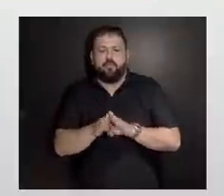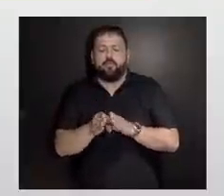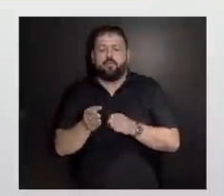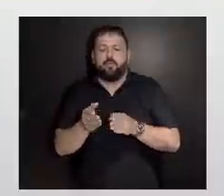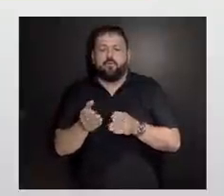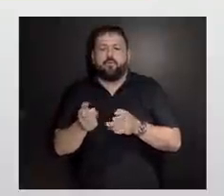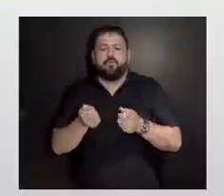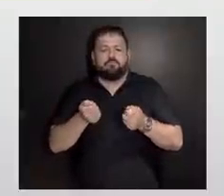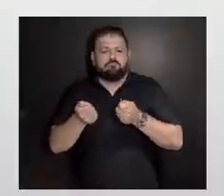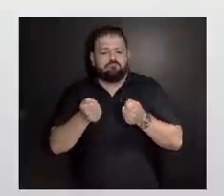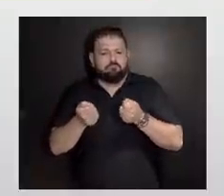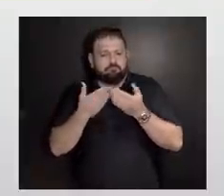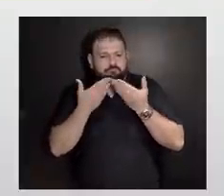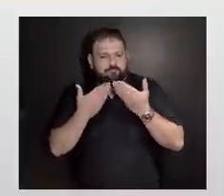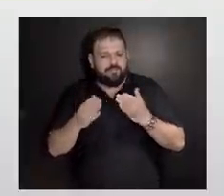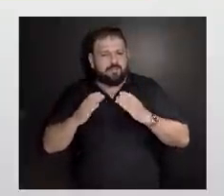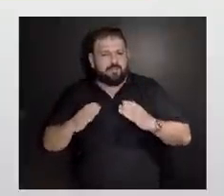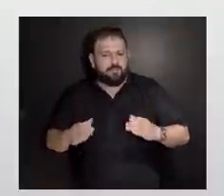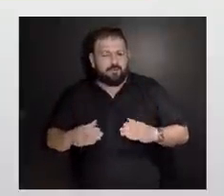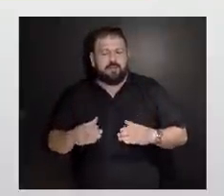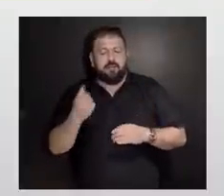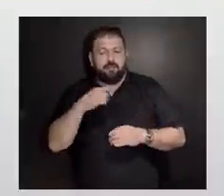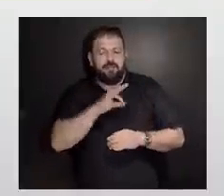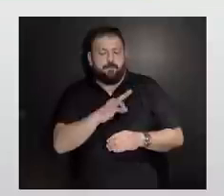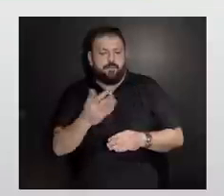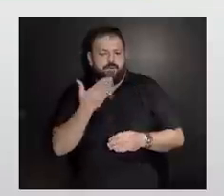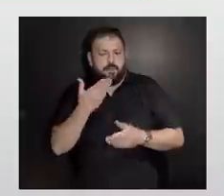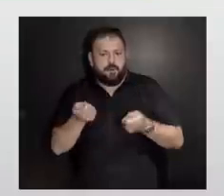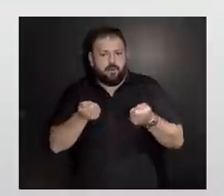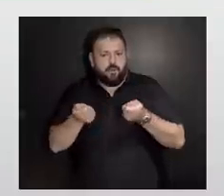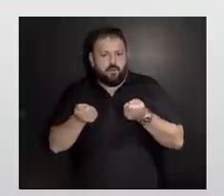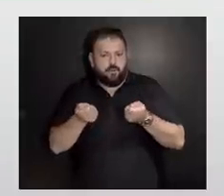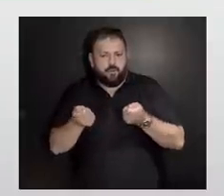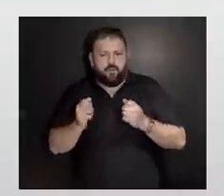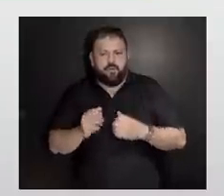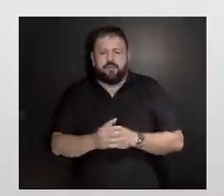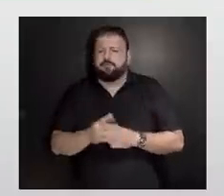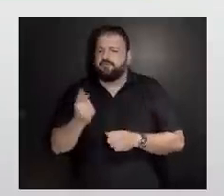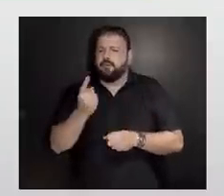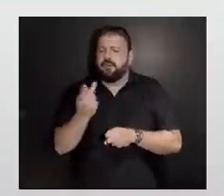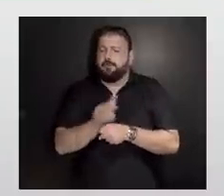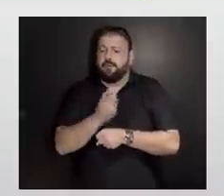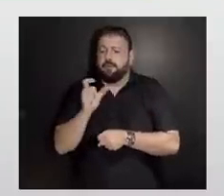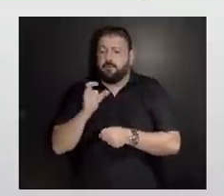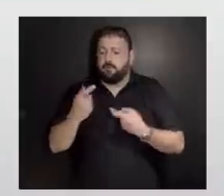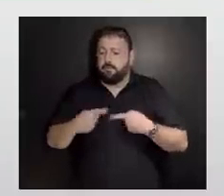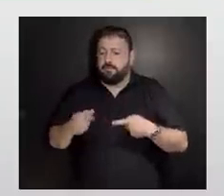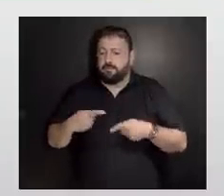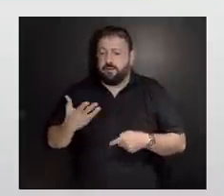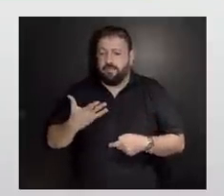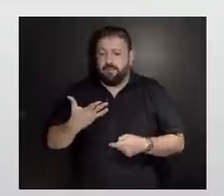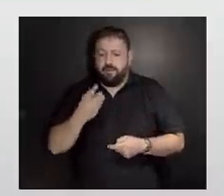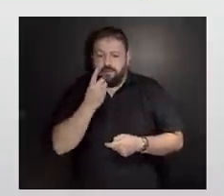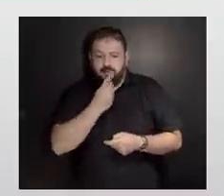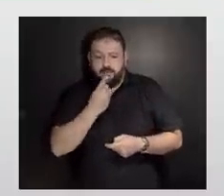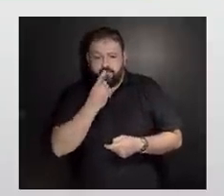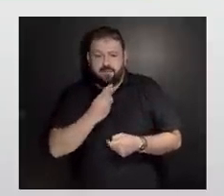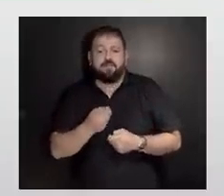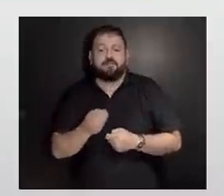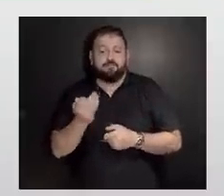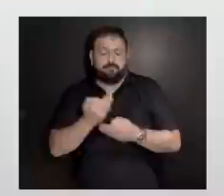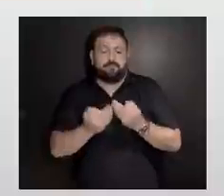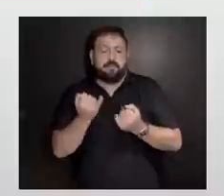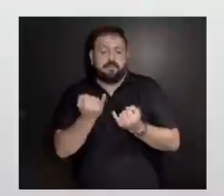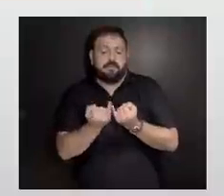nuestro cuerpo y pueda desencadenar otro tipo de complicaciones. Pero ¿qué pasa en la diabetes? Normalmente hay una resistencia a